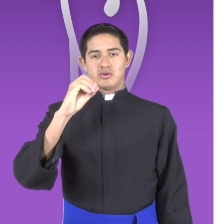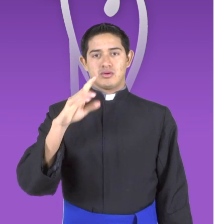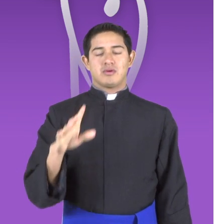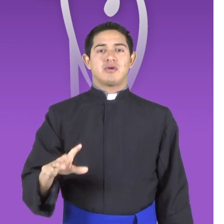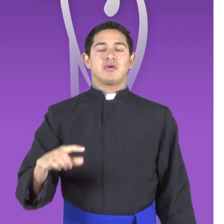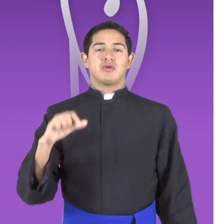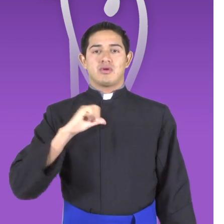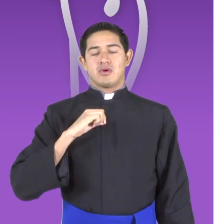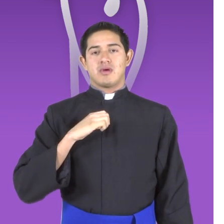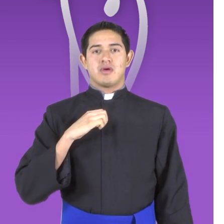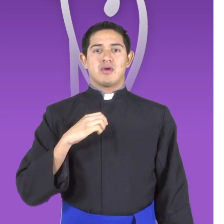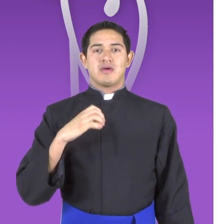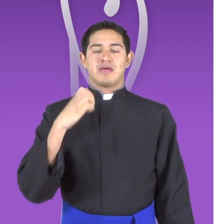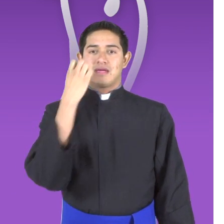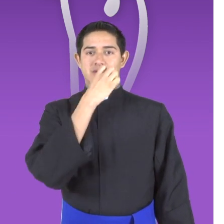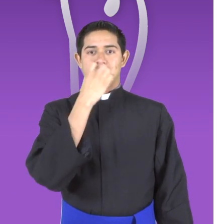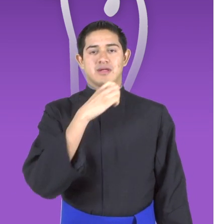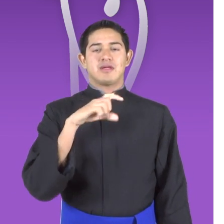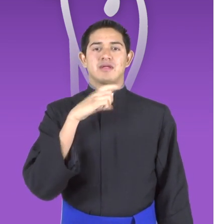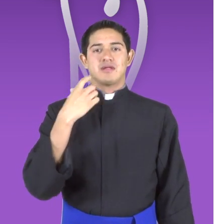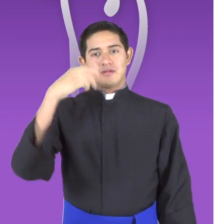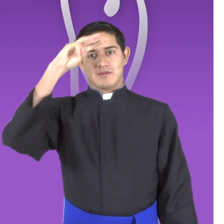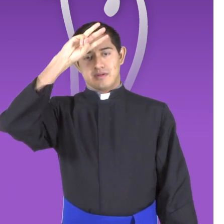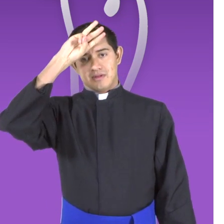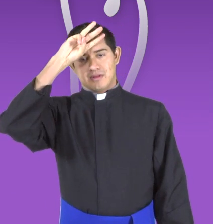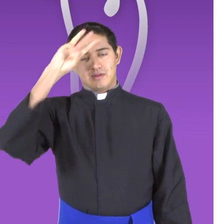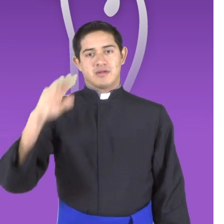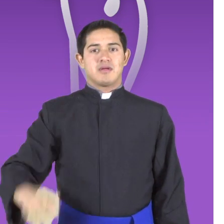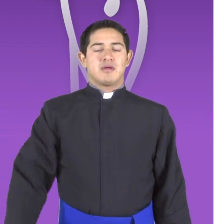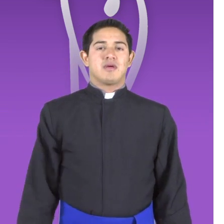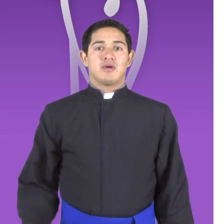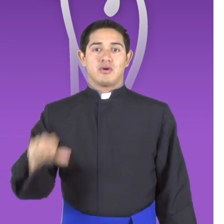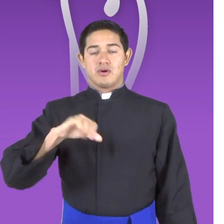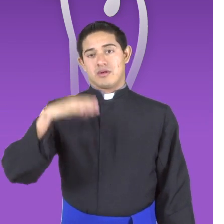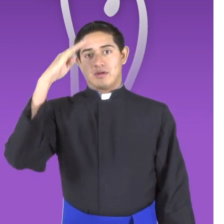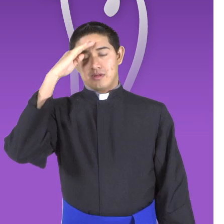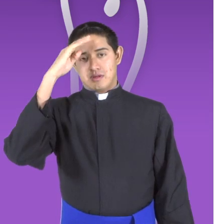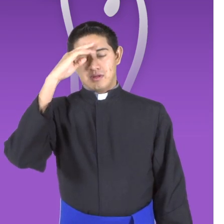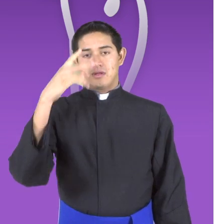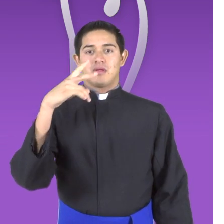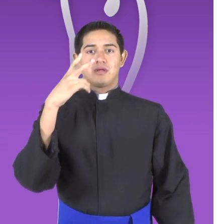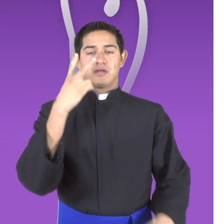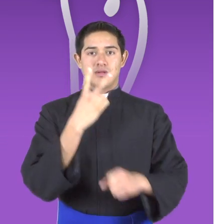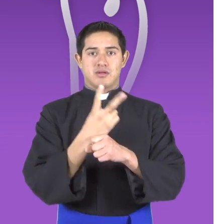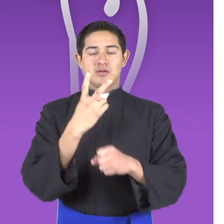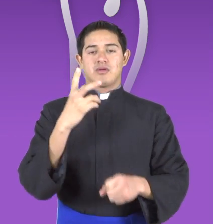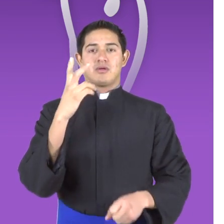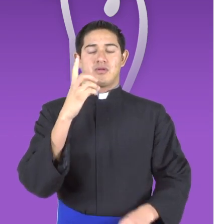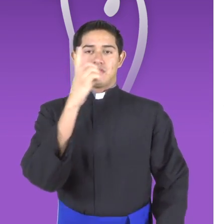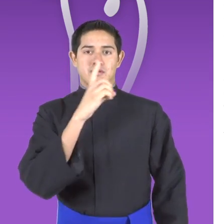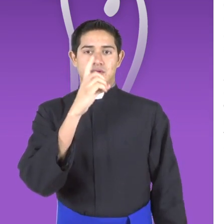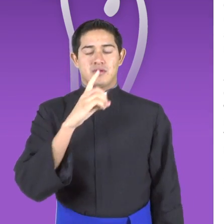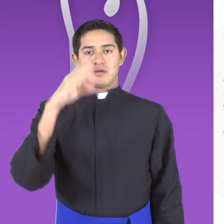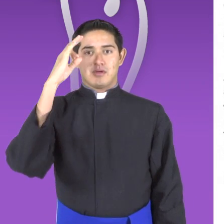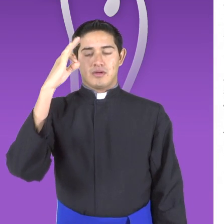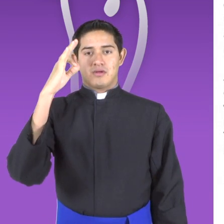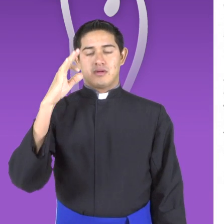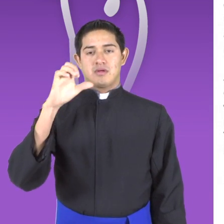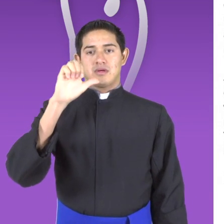Piedras Negras. Y el día de hoy vamos a meditar el segundo domingo del tiempo de Adviento.